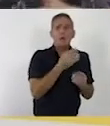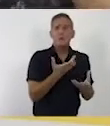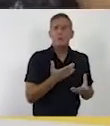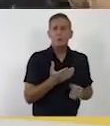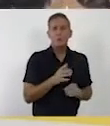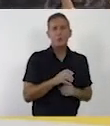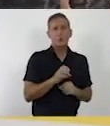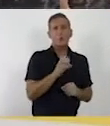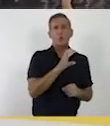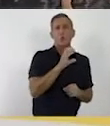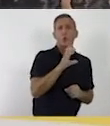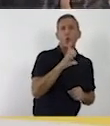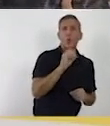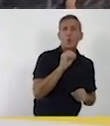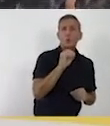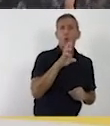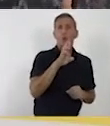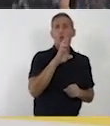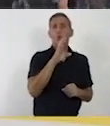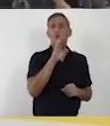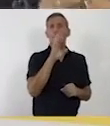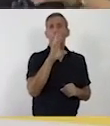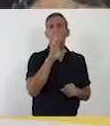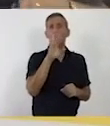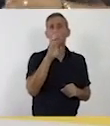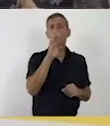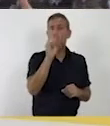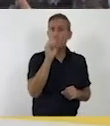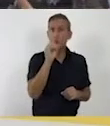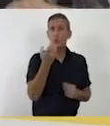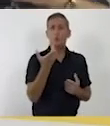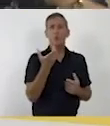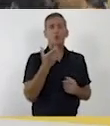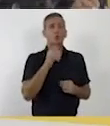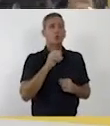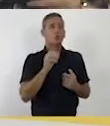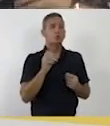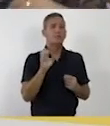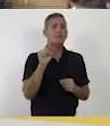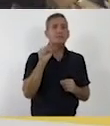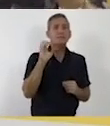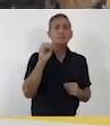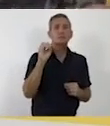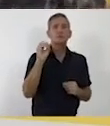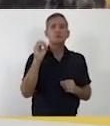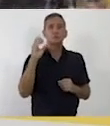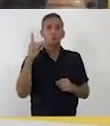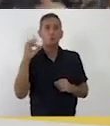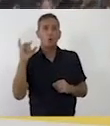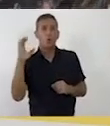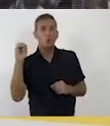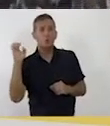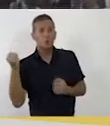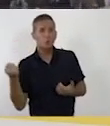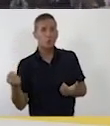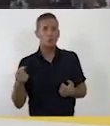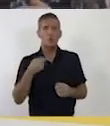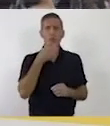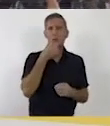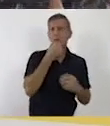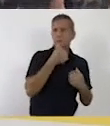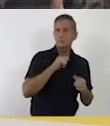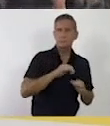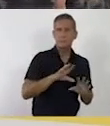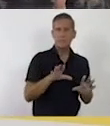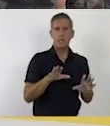dejar de hablar de cloruro de sodio, la sal común. Si estamos hablando de, por ejemplo, compuestos del dinitrógeno, pudiéramos estar hablando